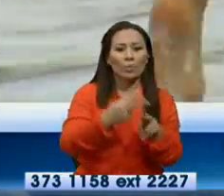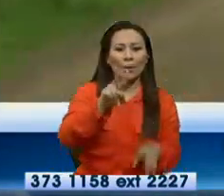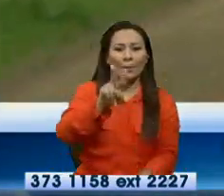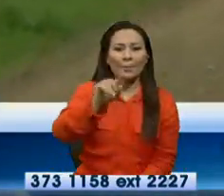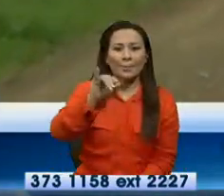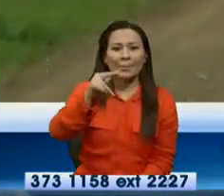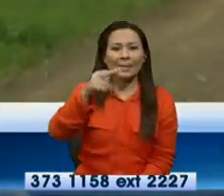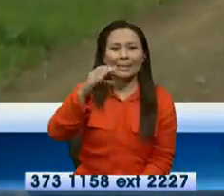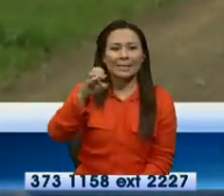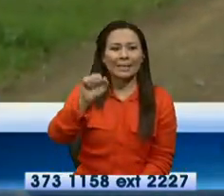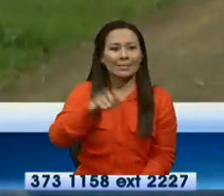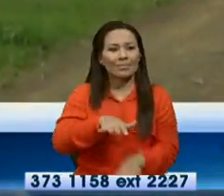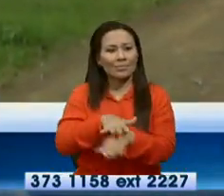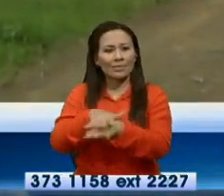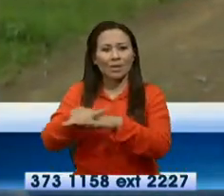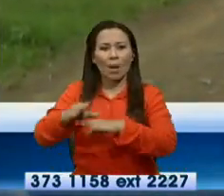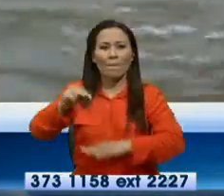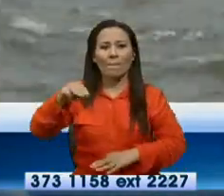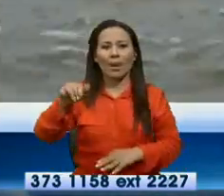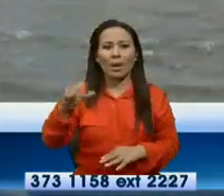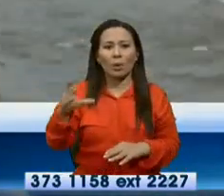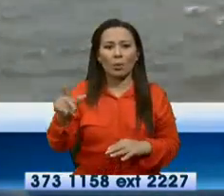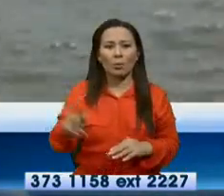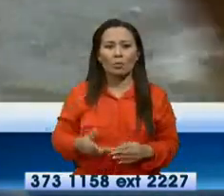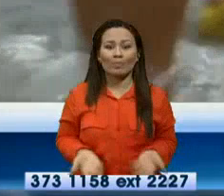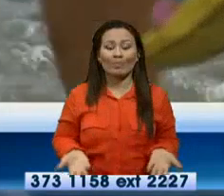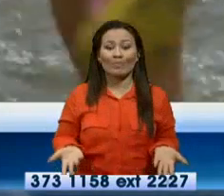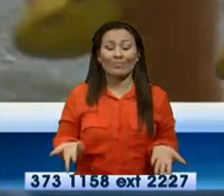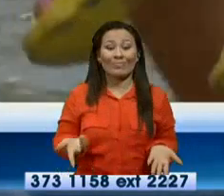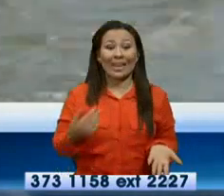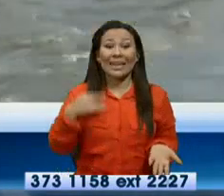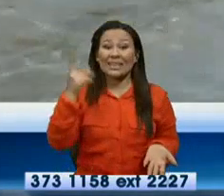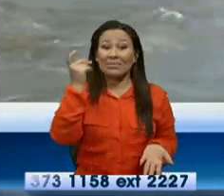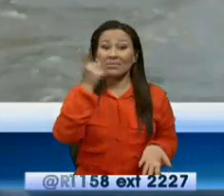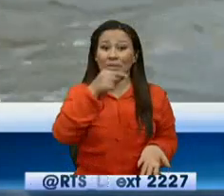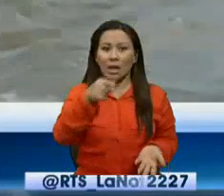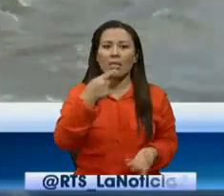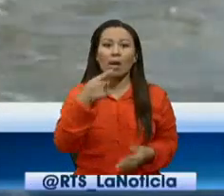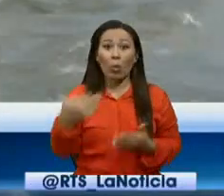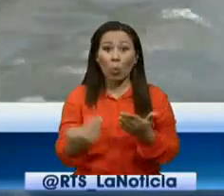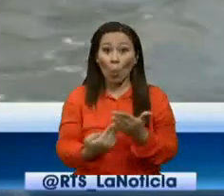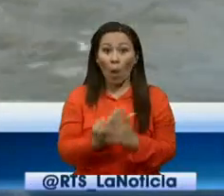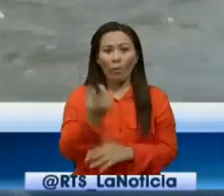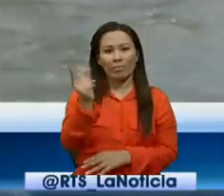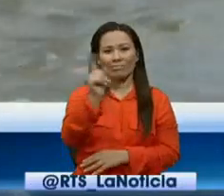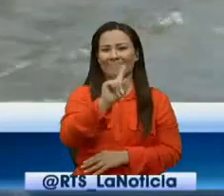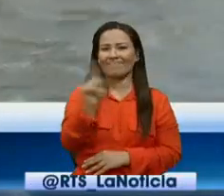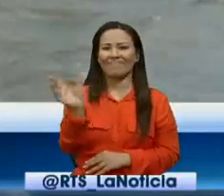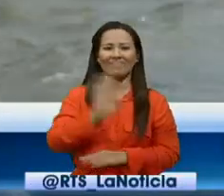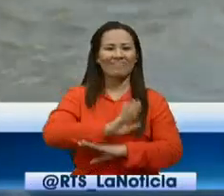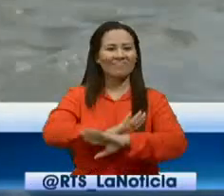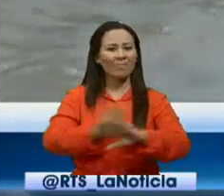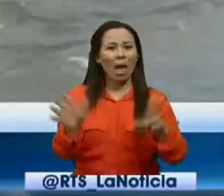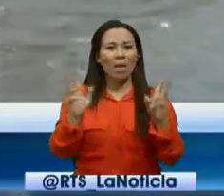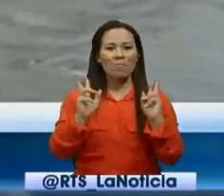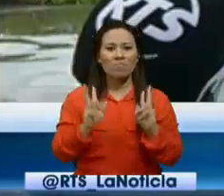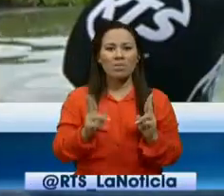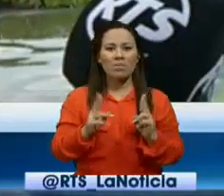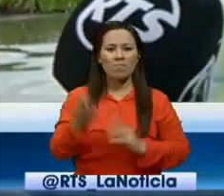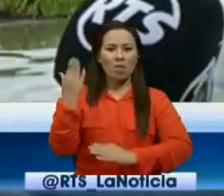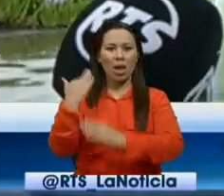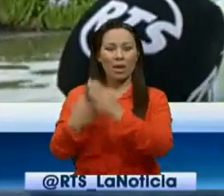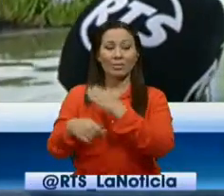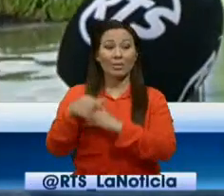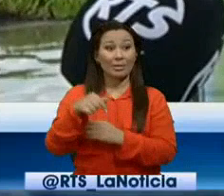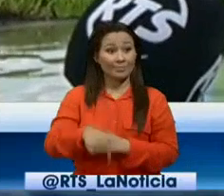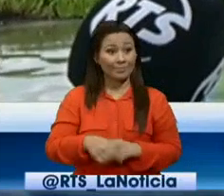subyugando un tramo del camino vecinal. No es una historia nueva, sostiene Magno, uno de los nativos del Carmen. Porque